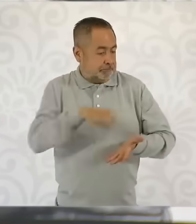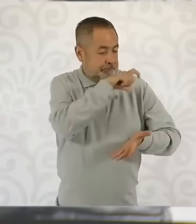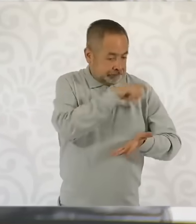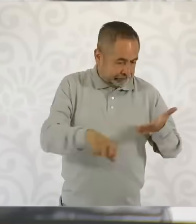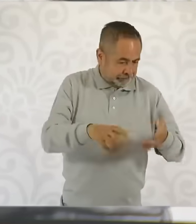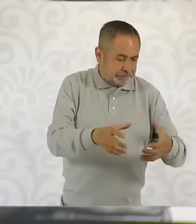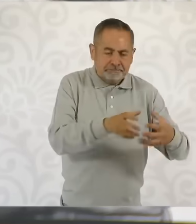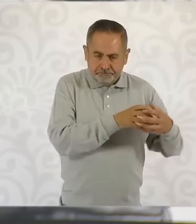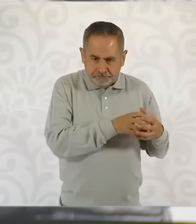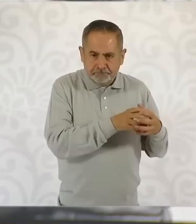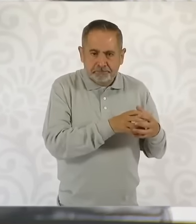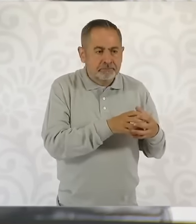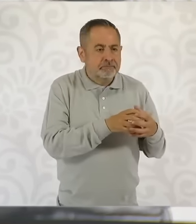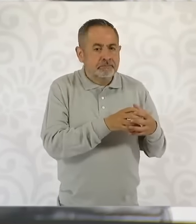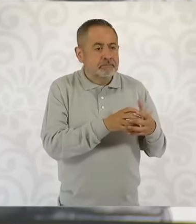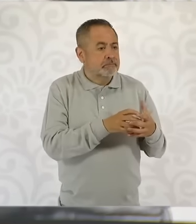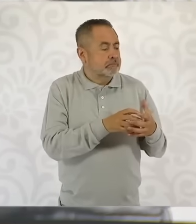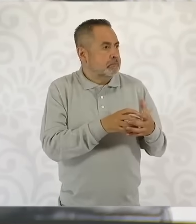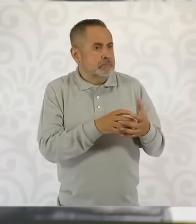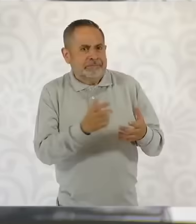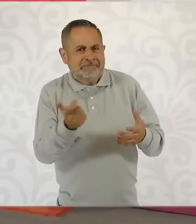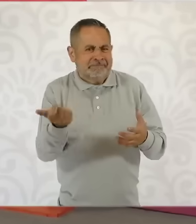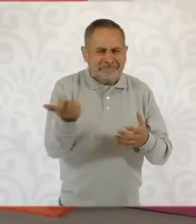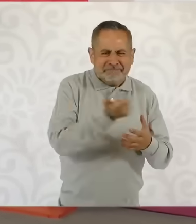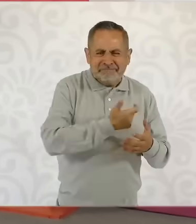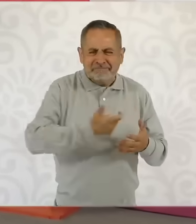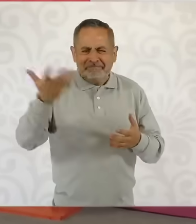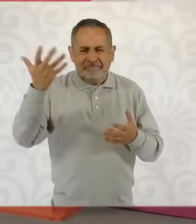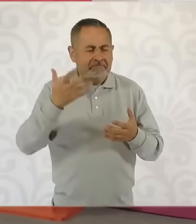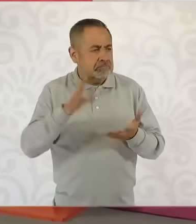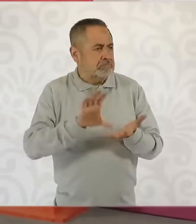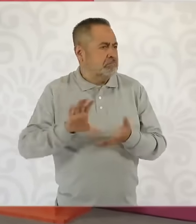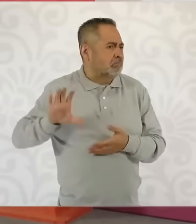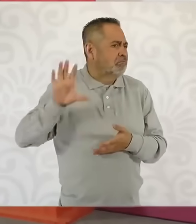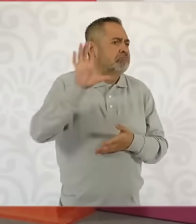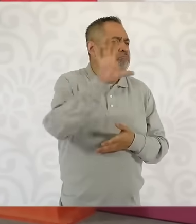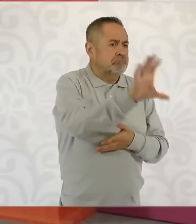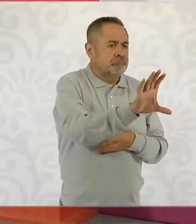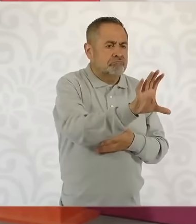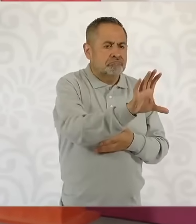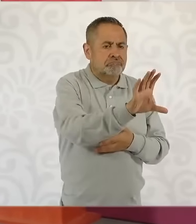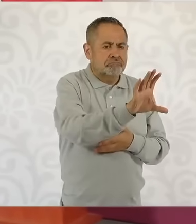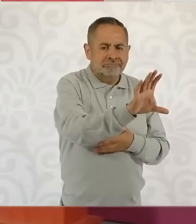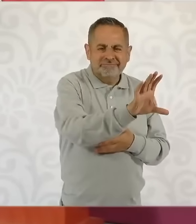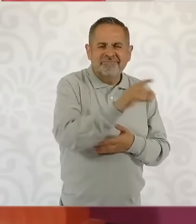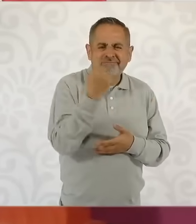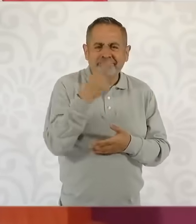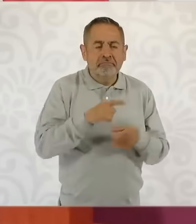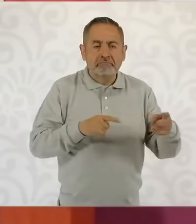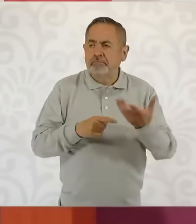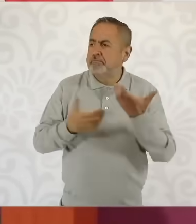instituciones y había sobrecosto exagerado, que fue un modus operandi durante muchos